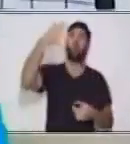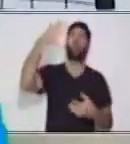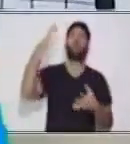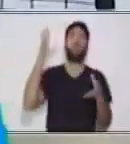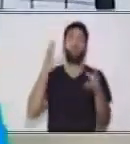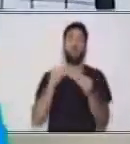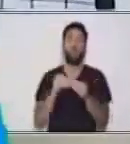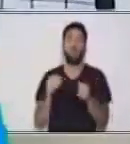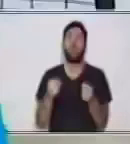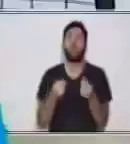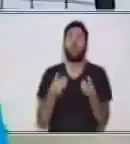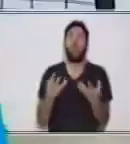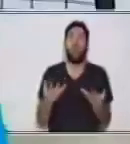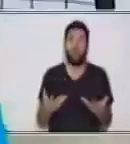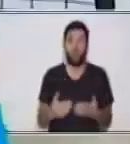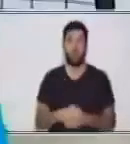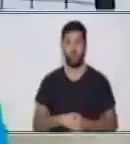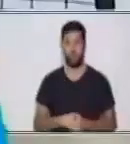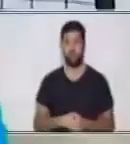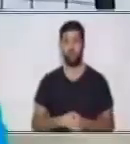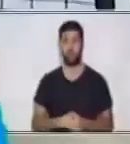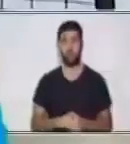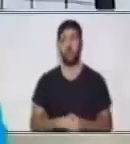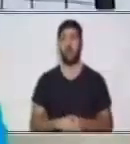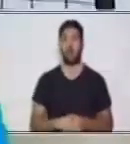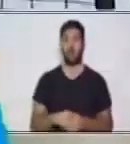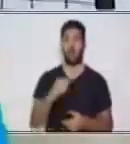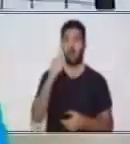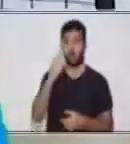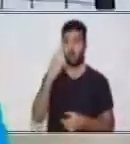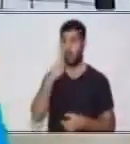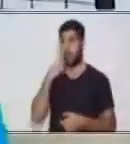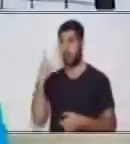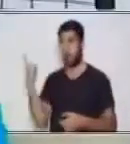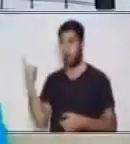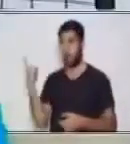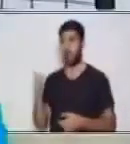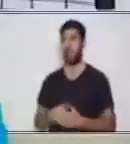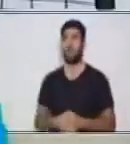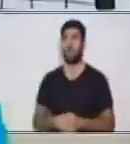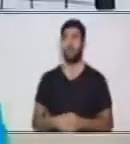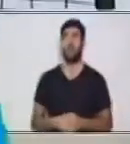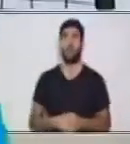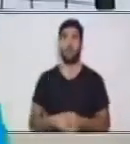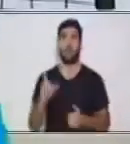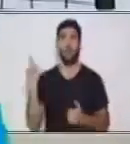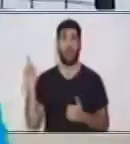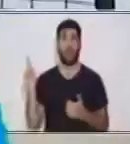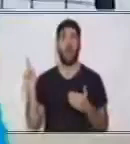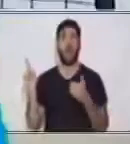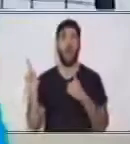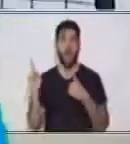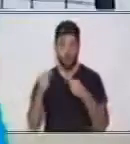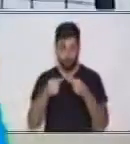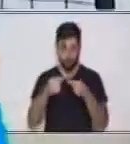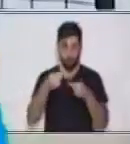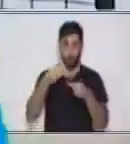observa, ¿sí? Tenemos que está en el